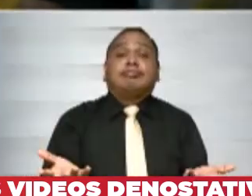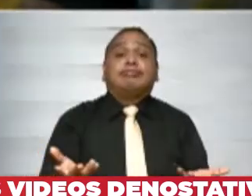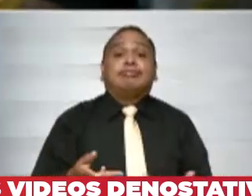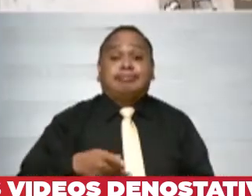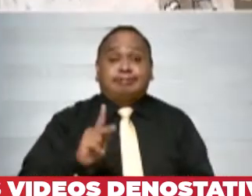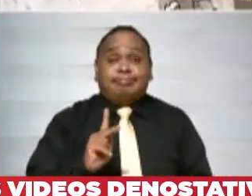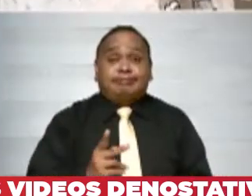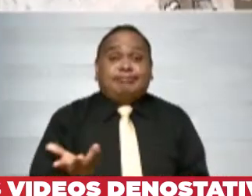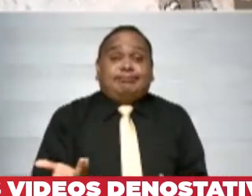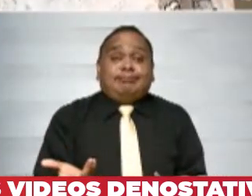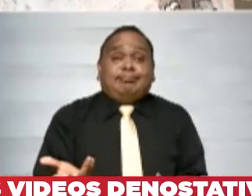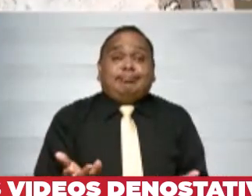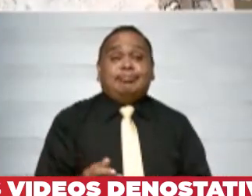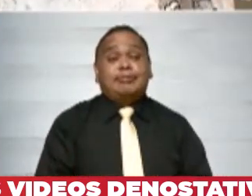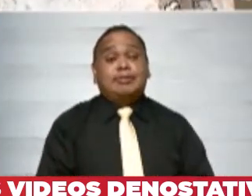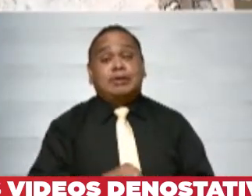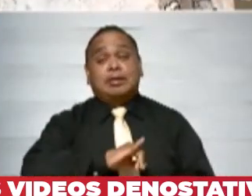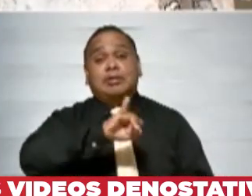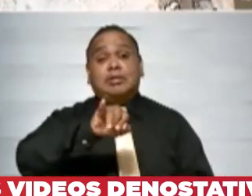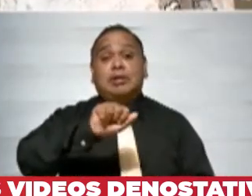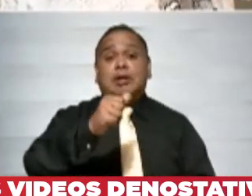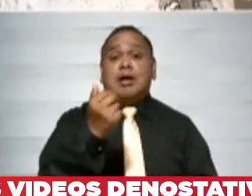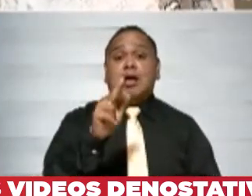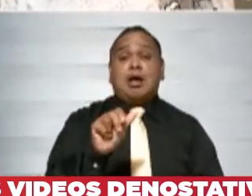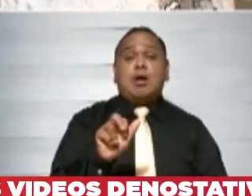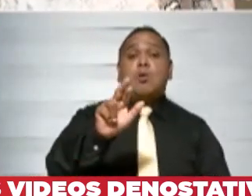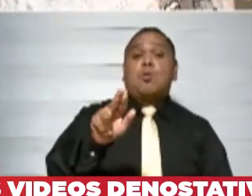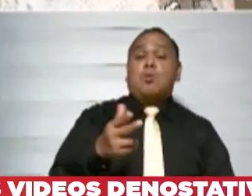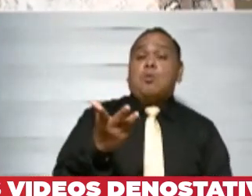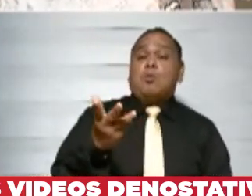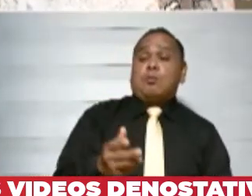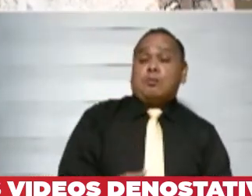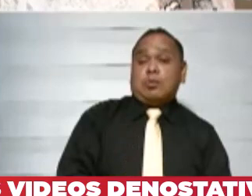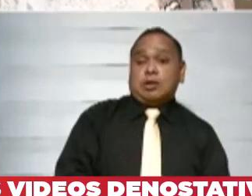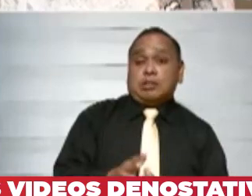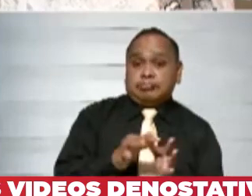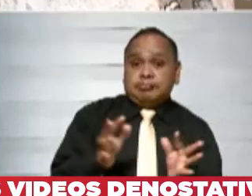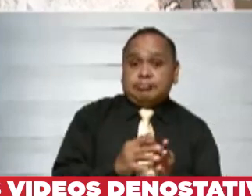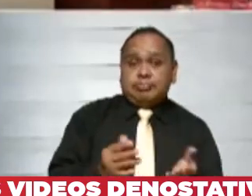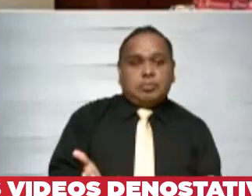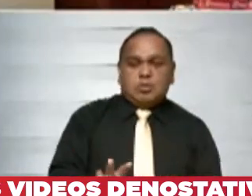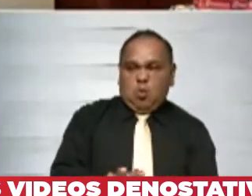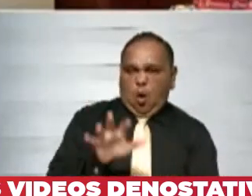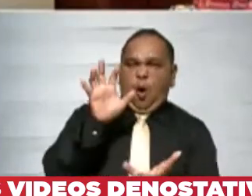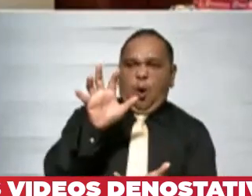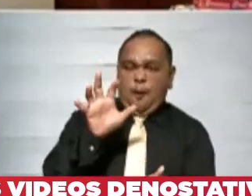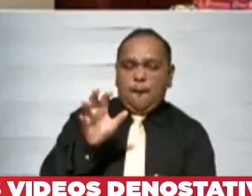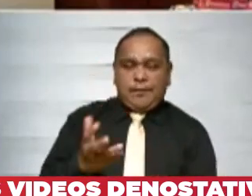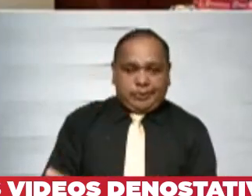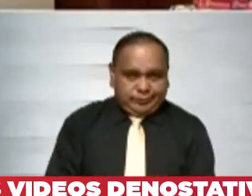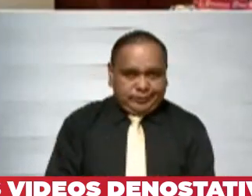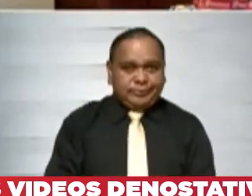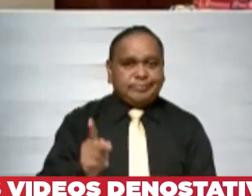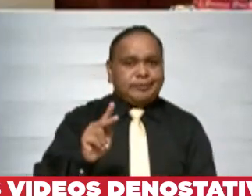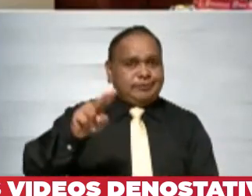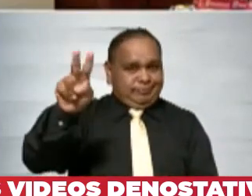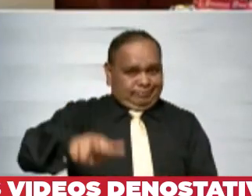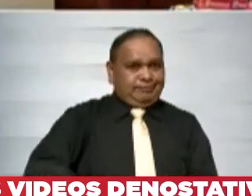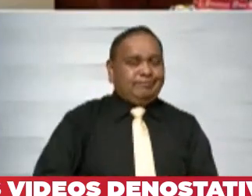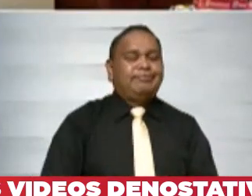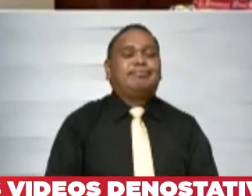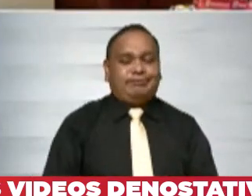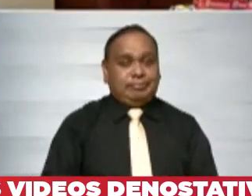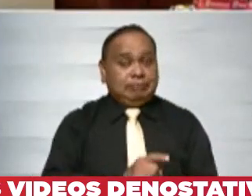¿Verdad? ¿Qué miedo le tienen al jaguar? Si no habla, no más ruge, ¿no? Pero bueno, y ya vimos también